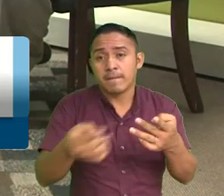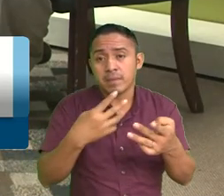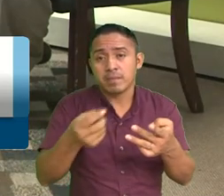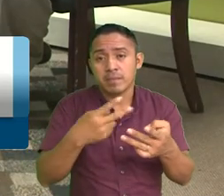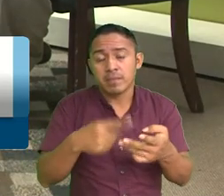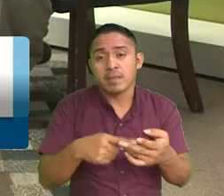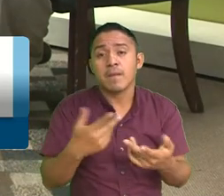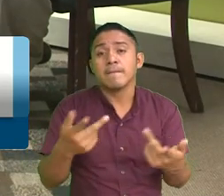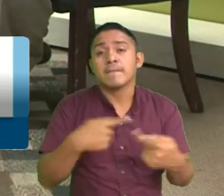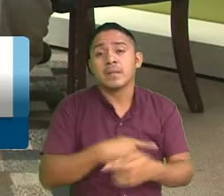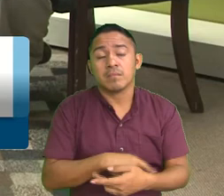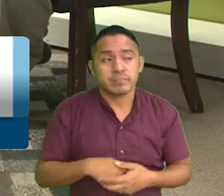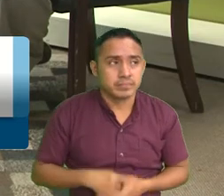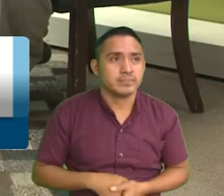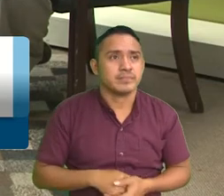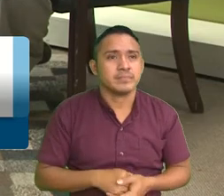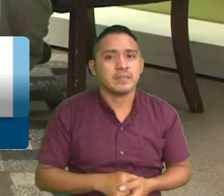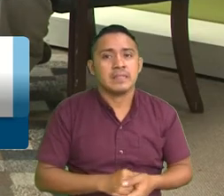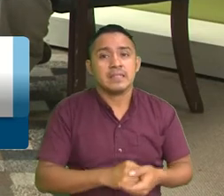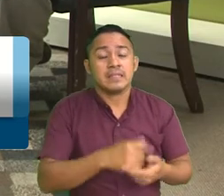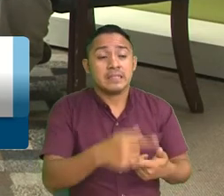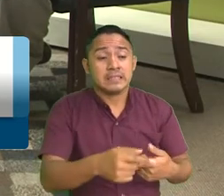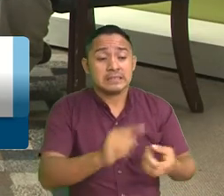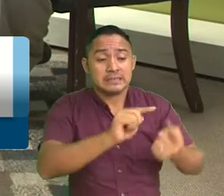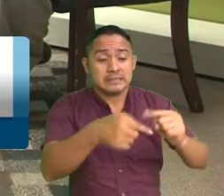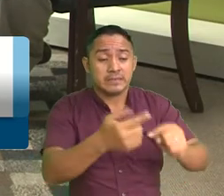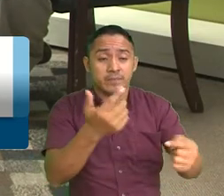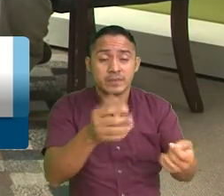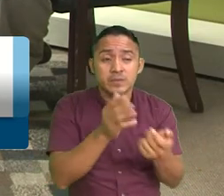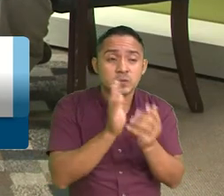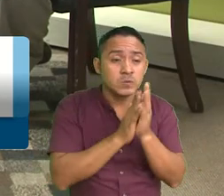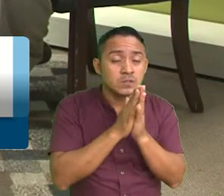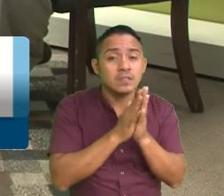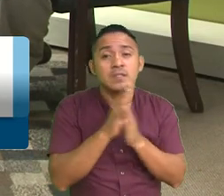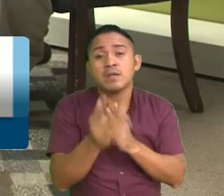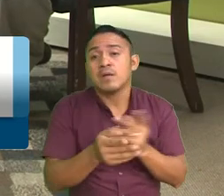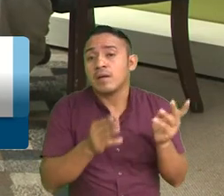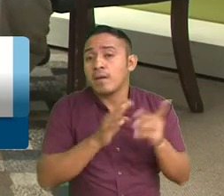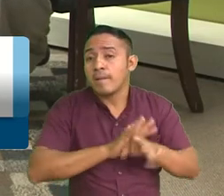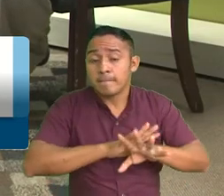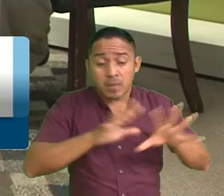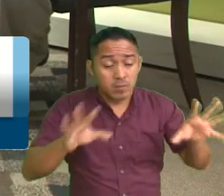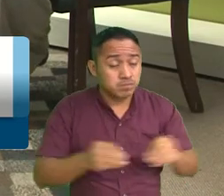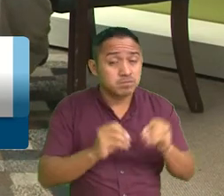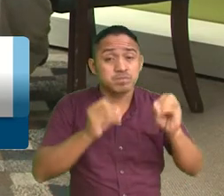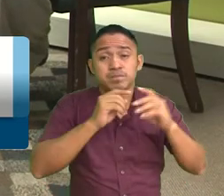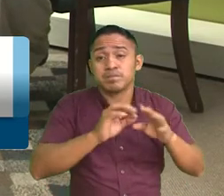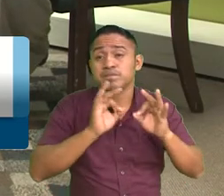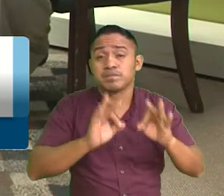más, o estarías sustituyendo una adicción por otra. O sea, hay que evitar al máximo posible